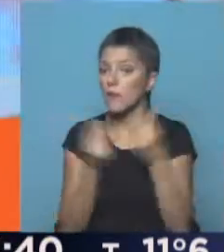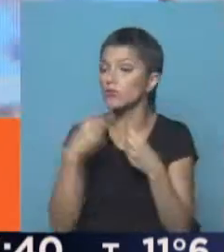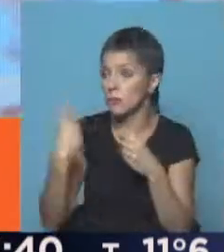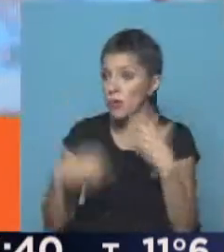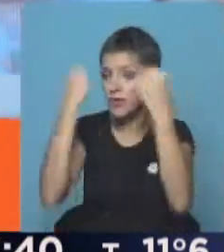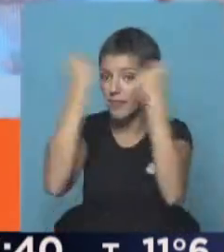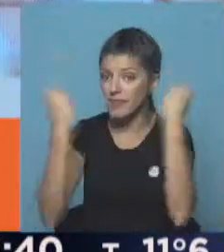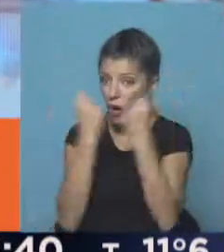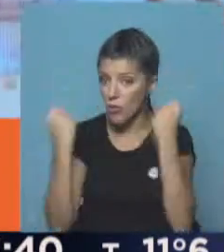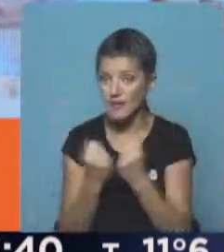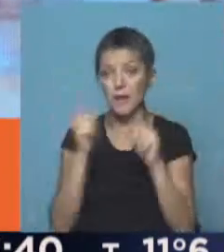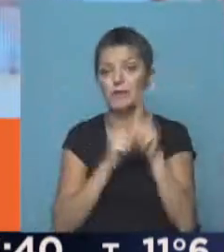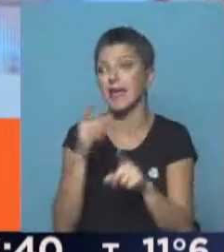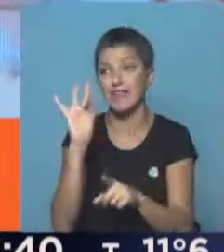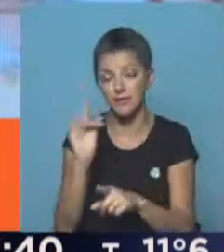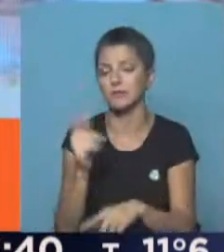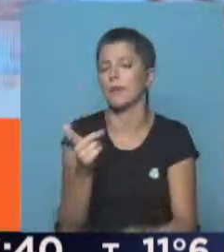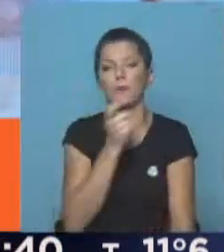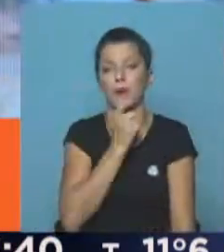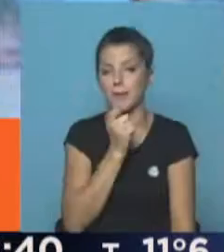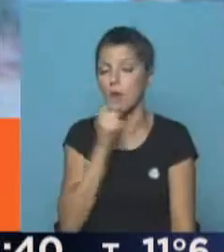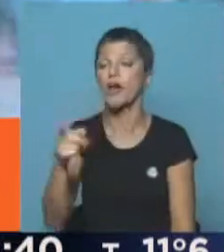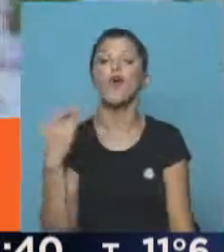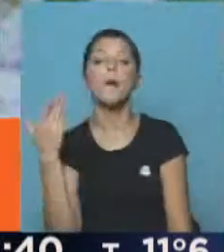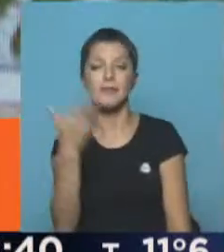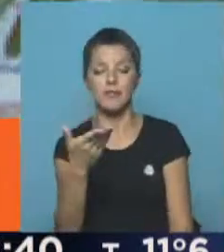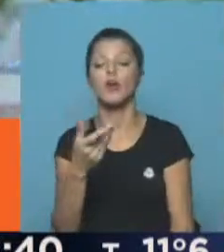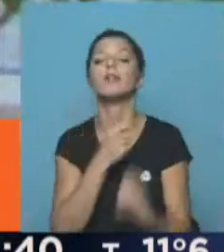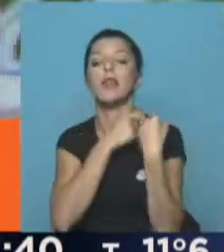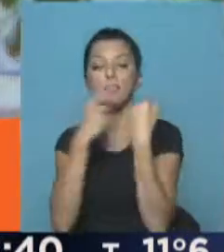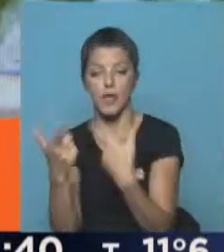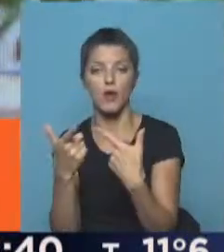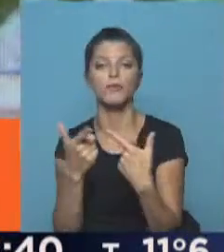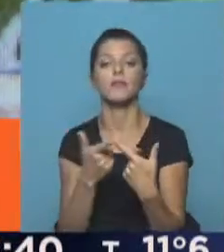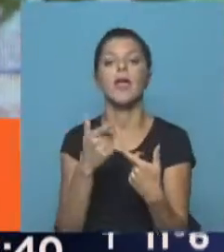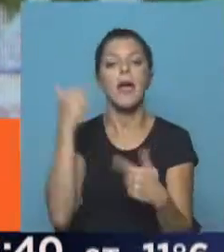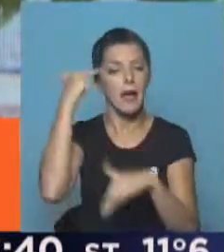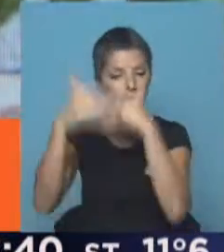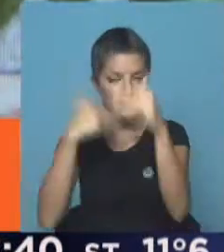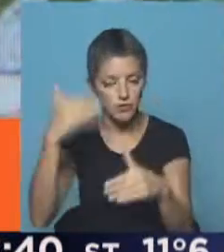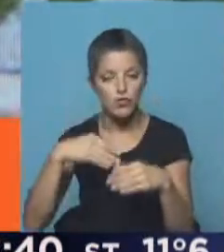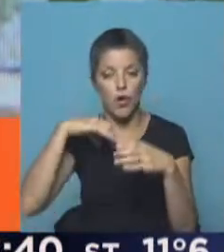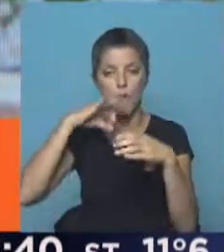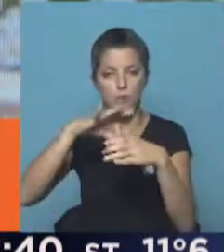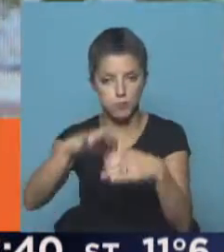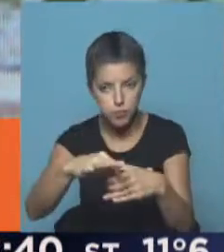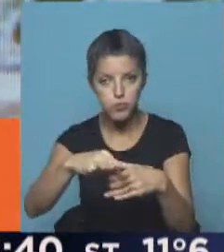en conseguir capacitación, reemplazo de cultivos, infraestructura para